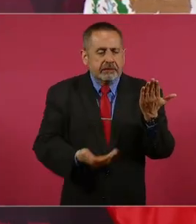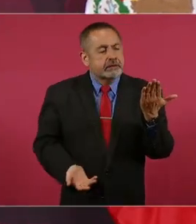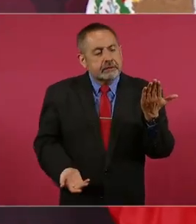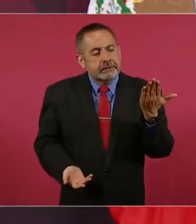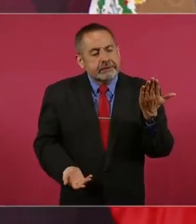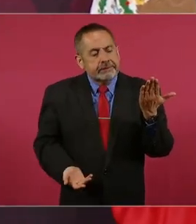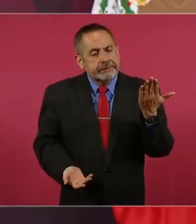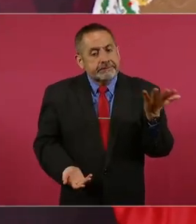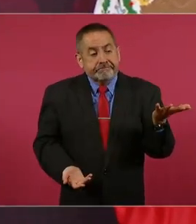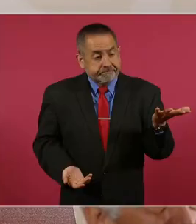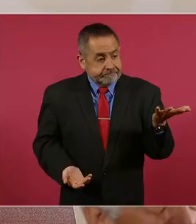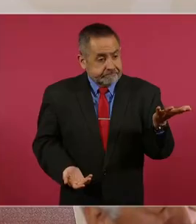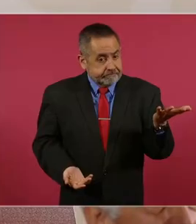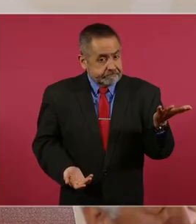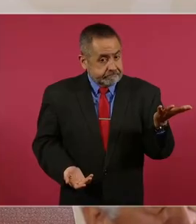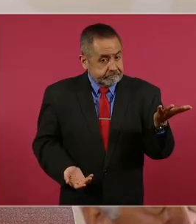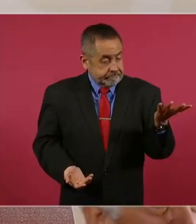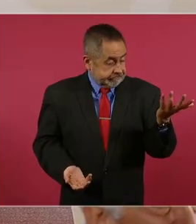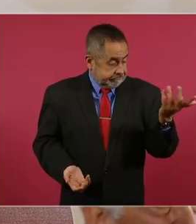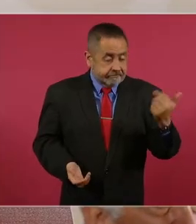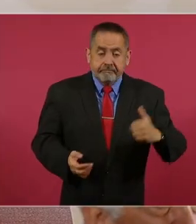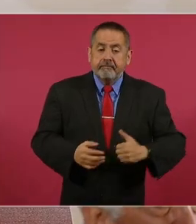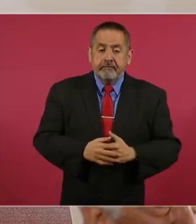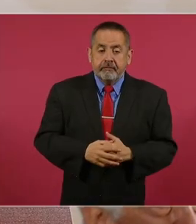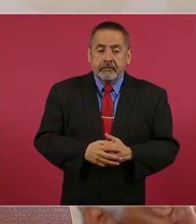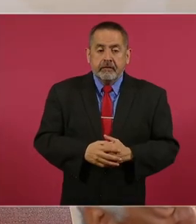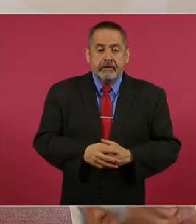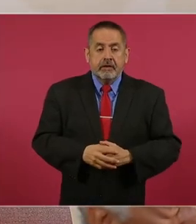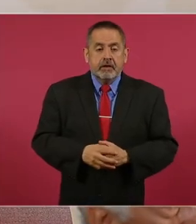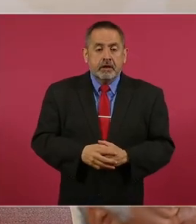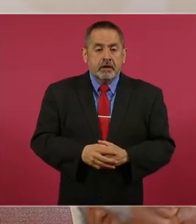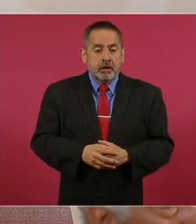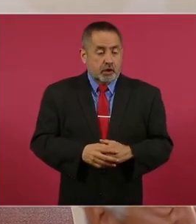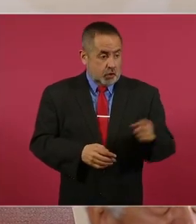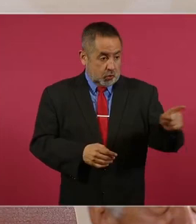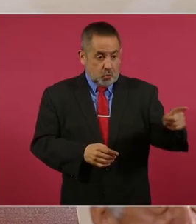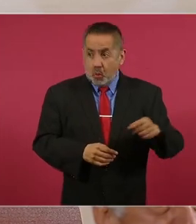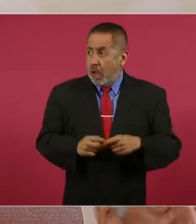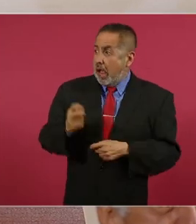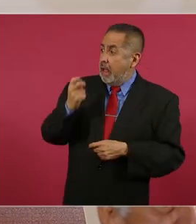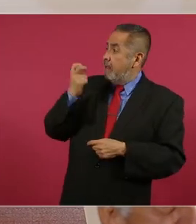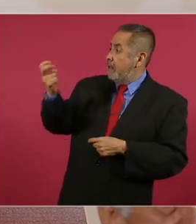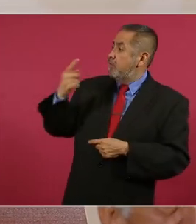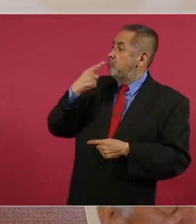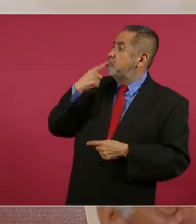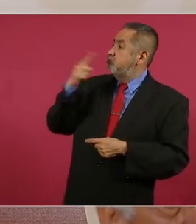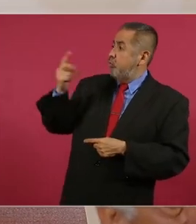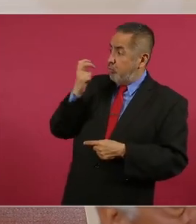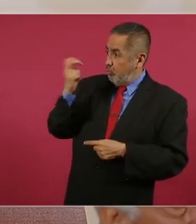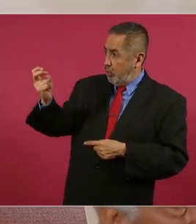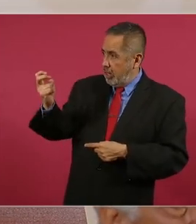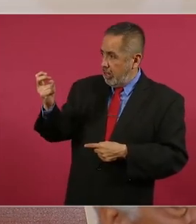Yo, dicen que el que acusa debe de probar,